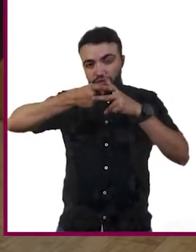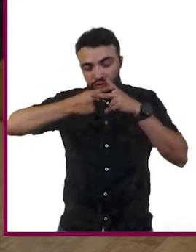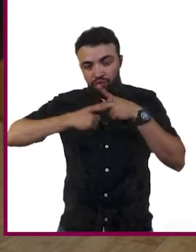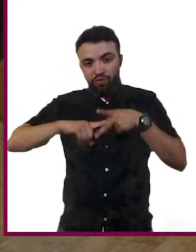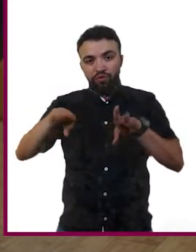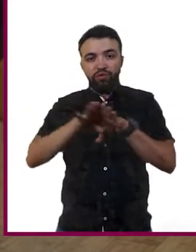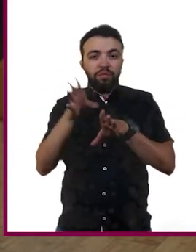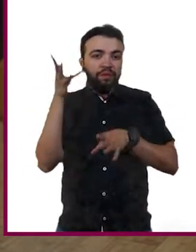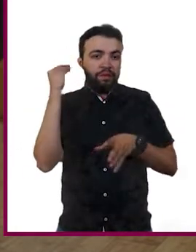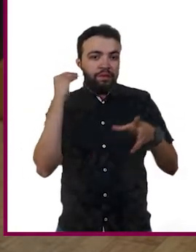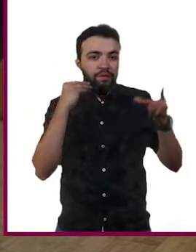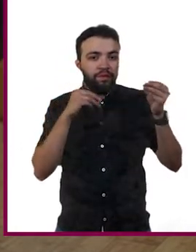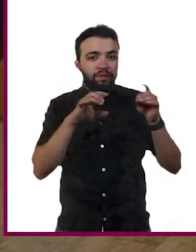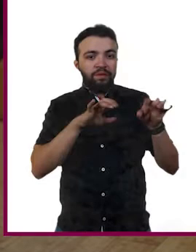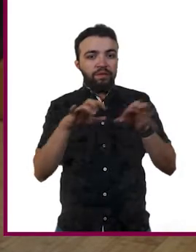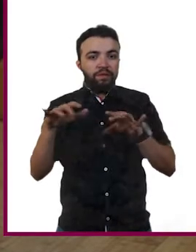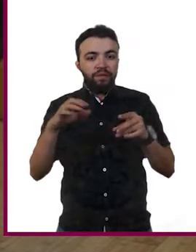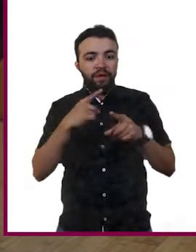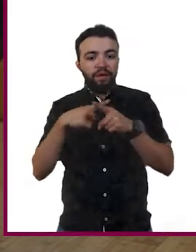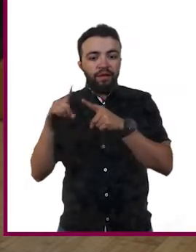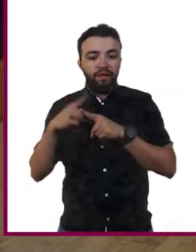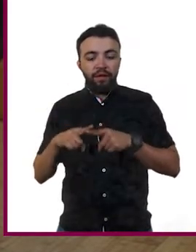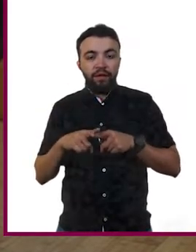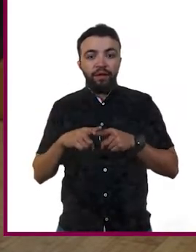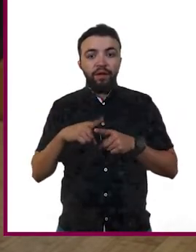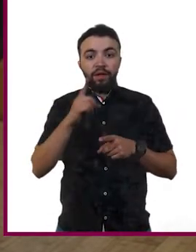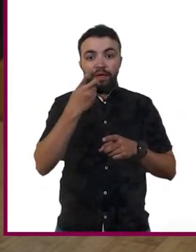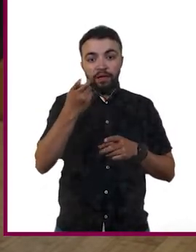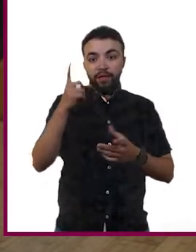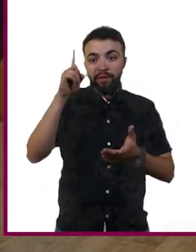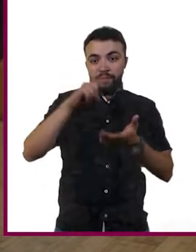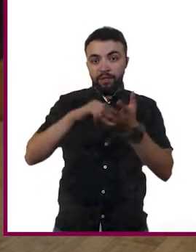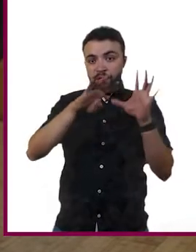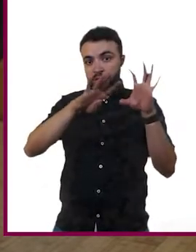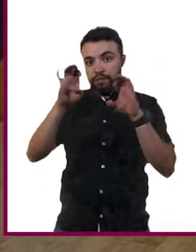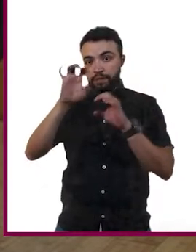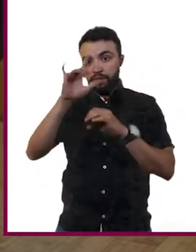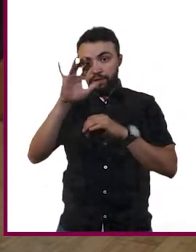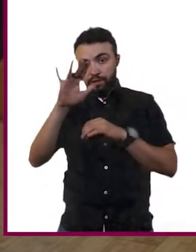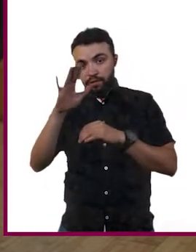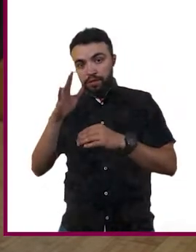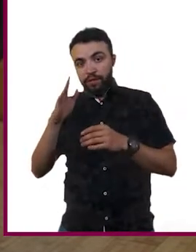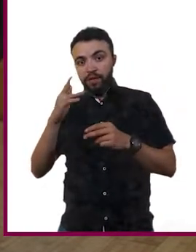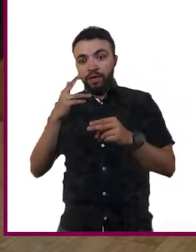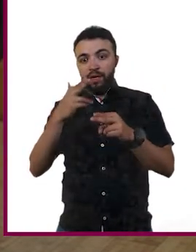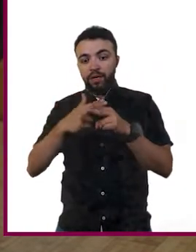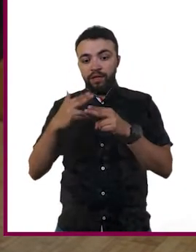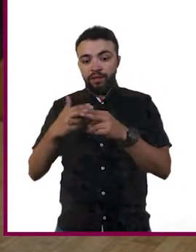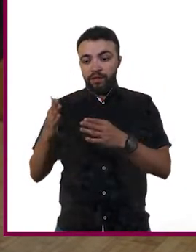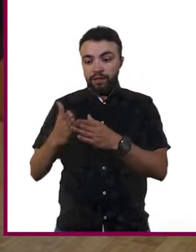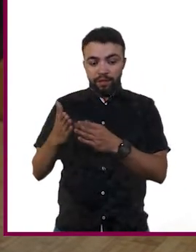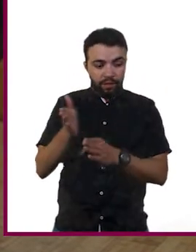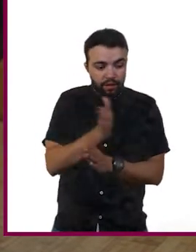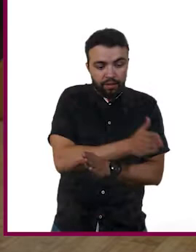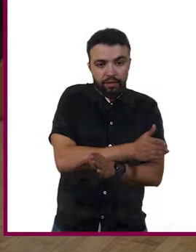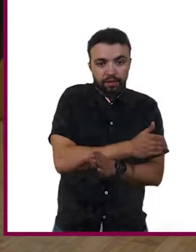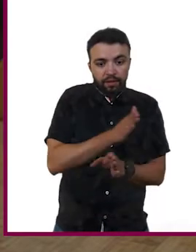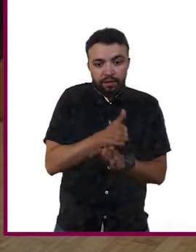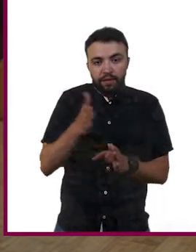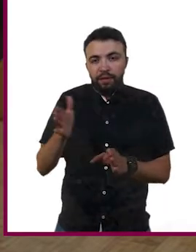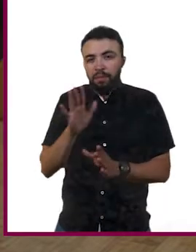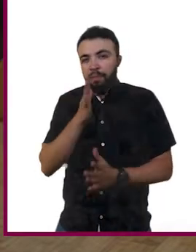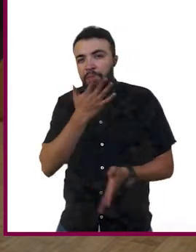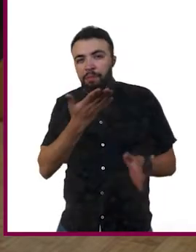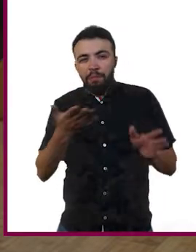de 1750 a la fecha, nosotros hacemos 1750 para atrás. O sea, tenemos por lo menos